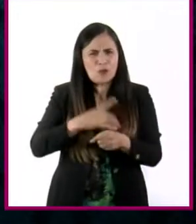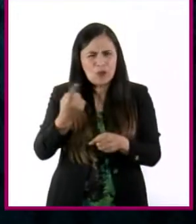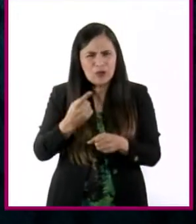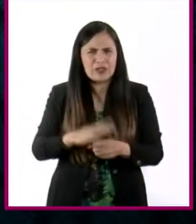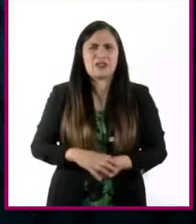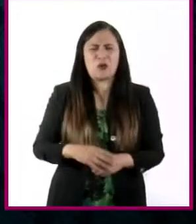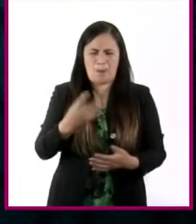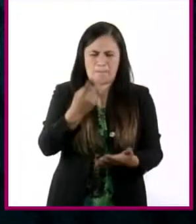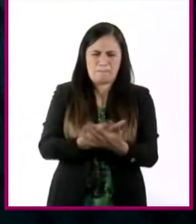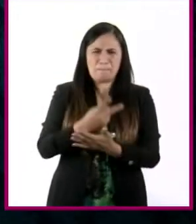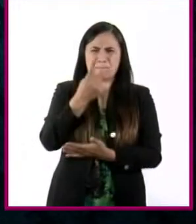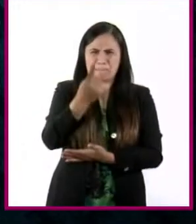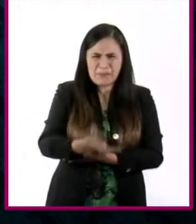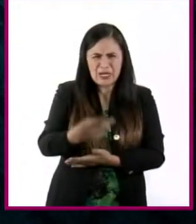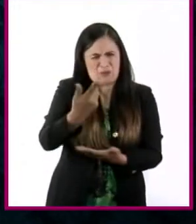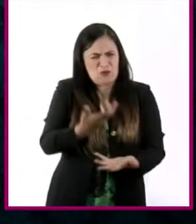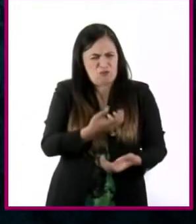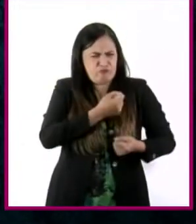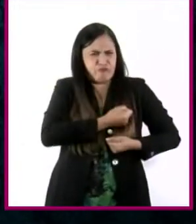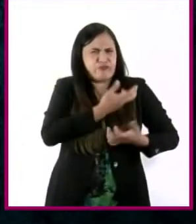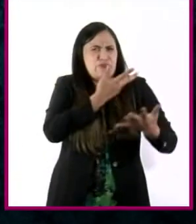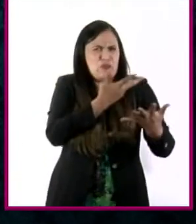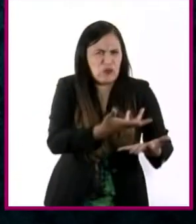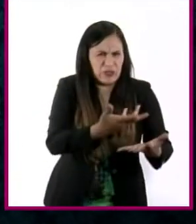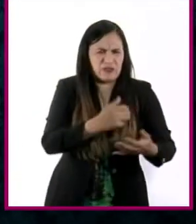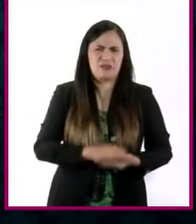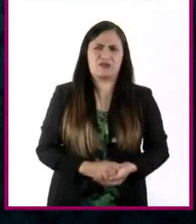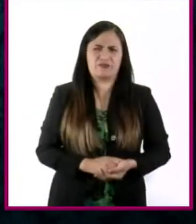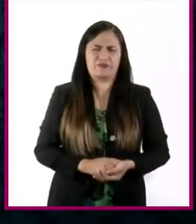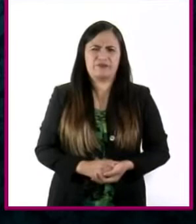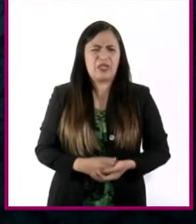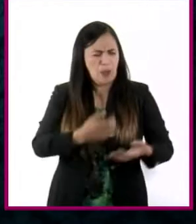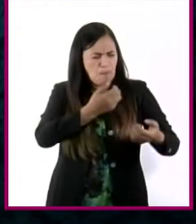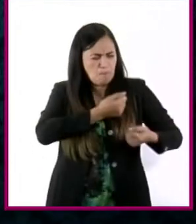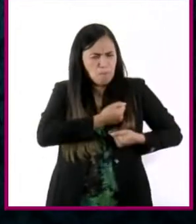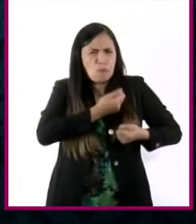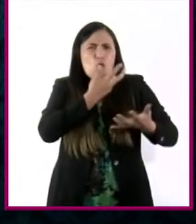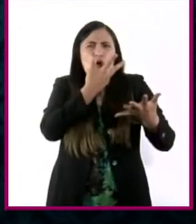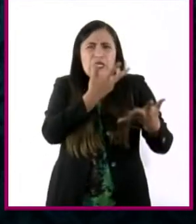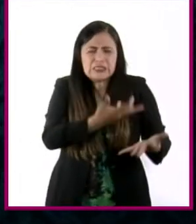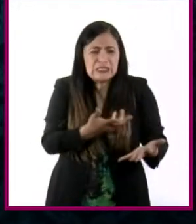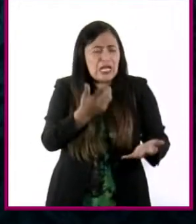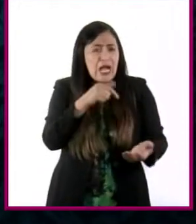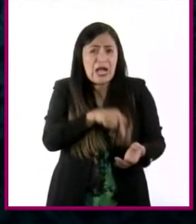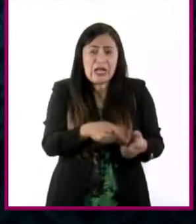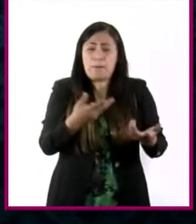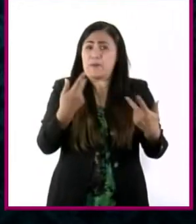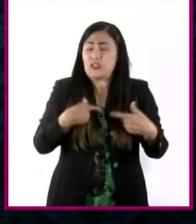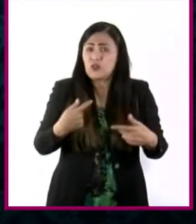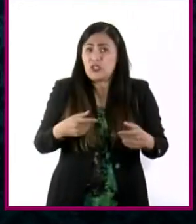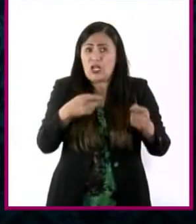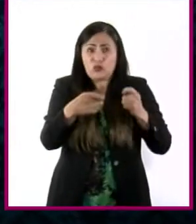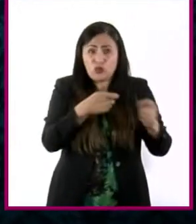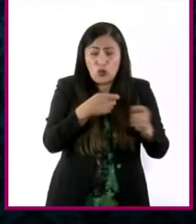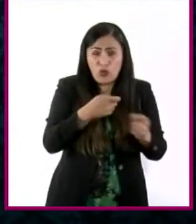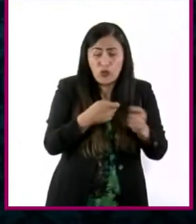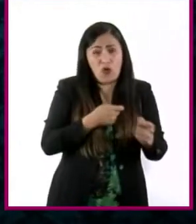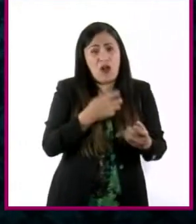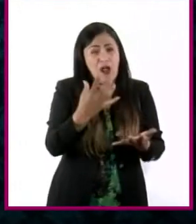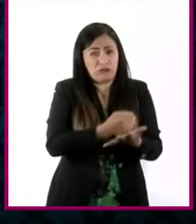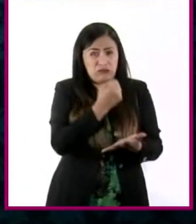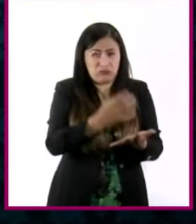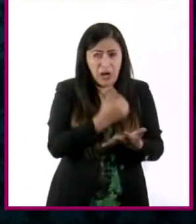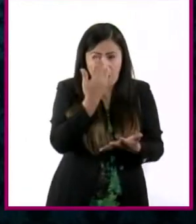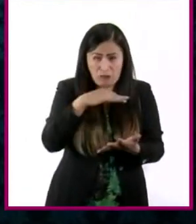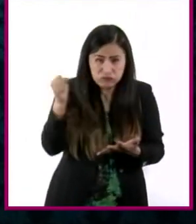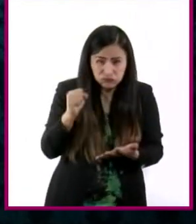sobre un premio a la poesía. La poesía viene de un lugar que nadie controla, que nadie conquista. Así que